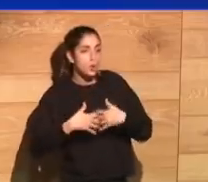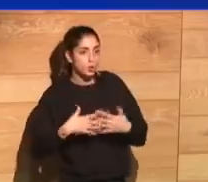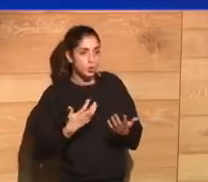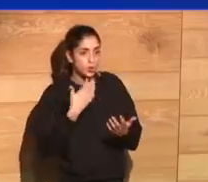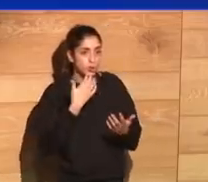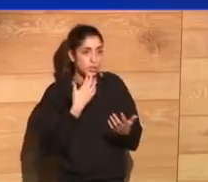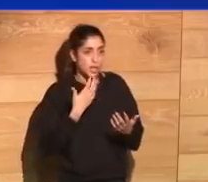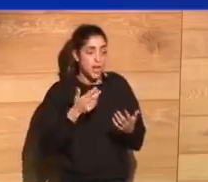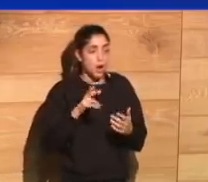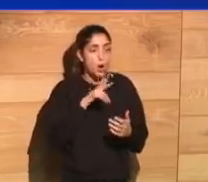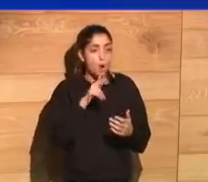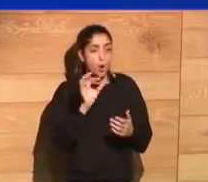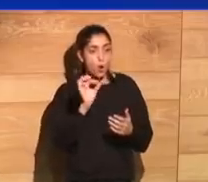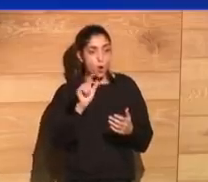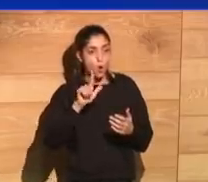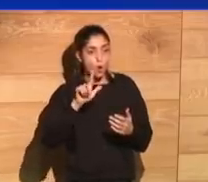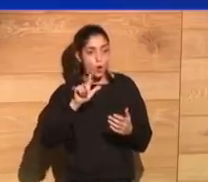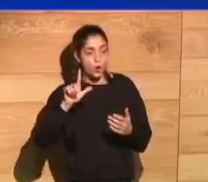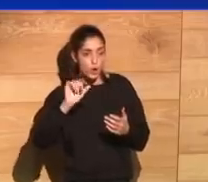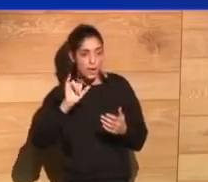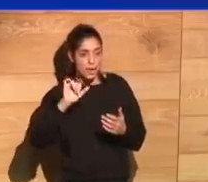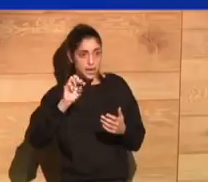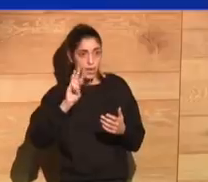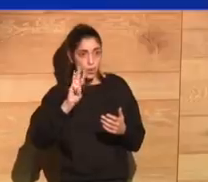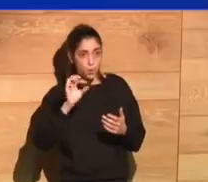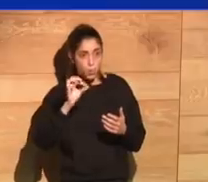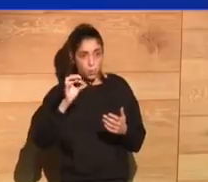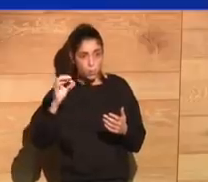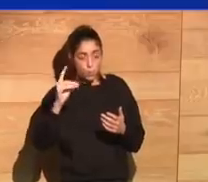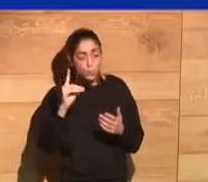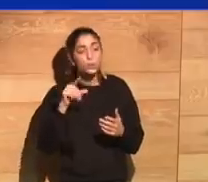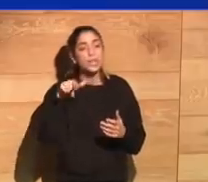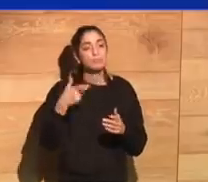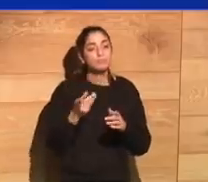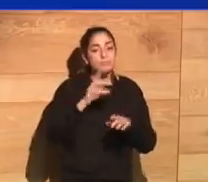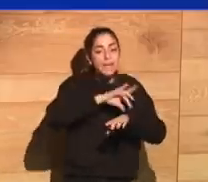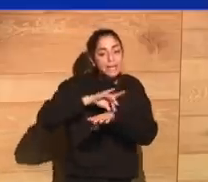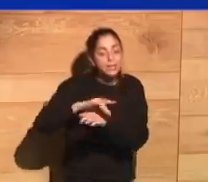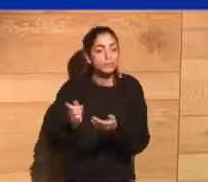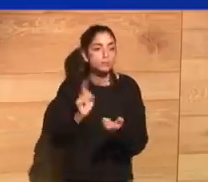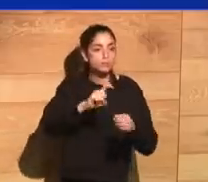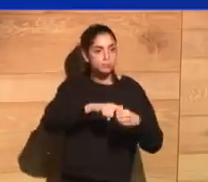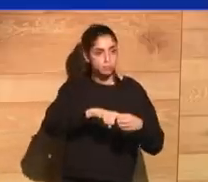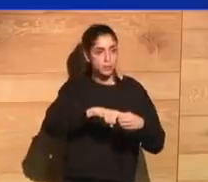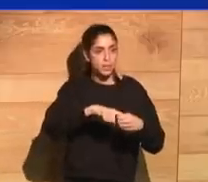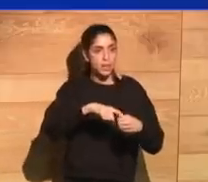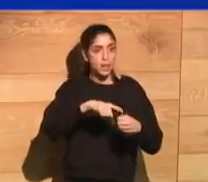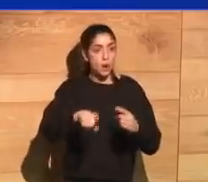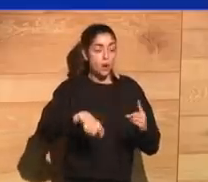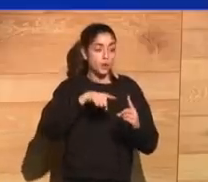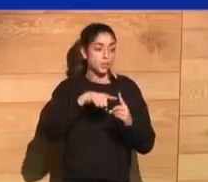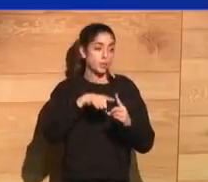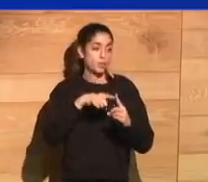director a la película, es cuando se empieza el trabajo de desarrollo del guión, precisamente para adecuarlo a su visión, y por lo tanto él lo hizo con